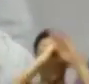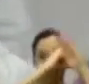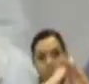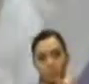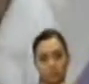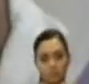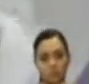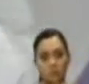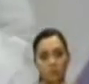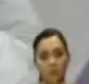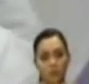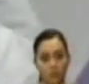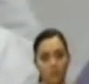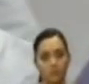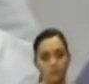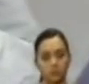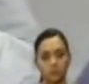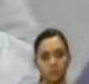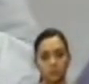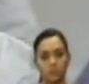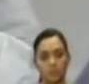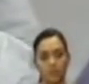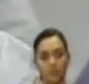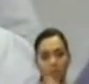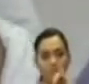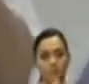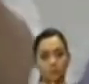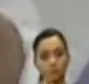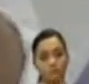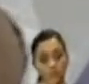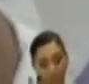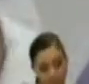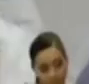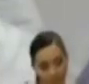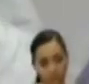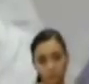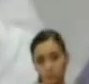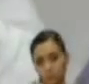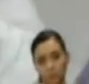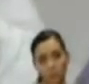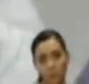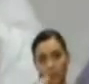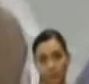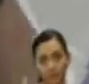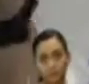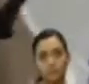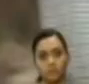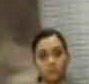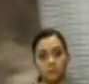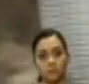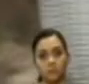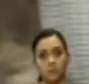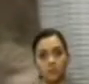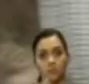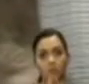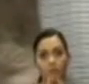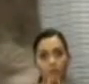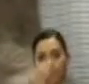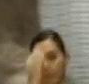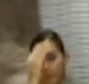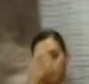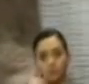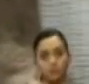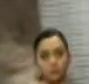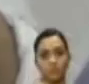proteger producción nacional y nuestro sector externo. Sin embargo, pues usted lo ha dicho, el manejo de la liquidez ha sido muy bueno, el manejo de las reservas es muy bueno,